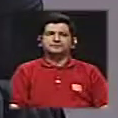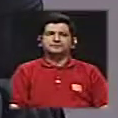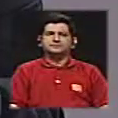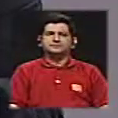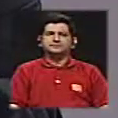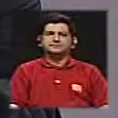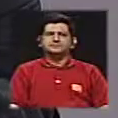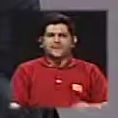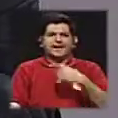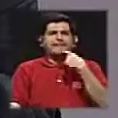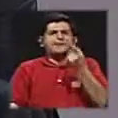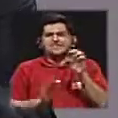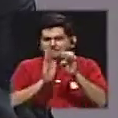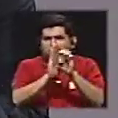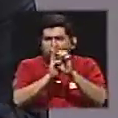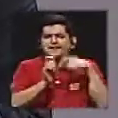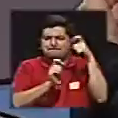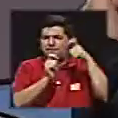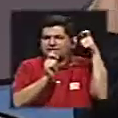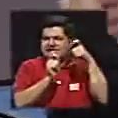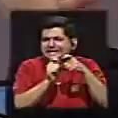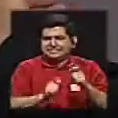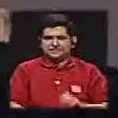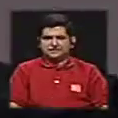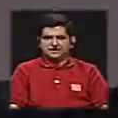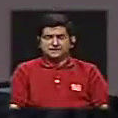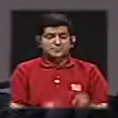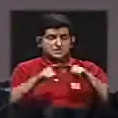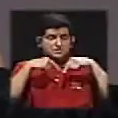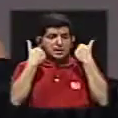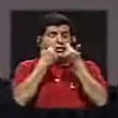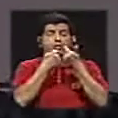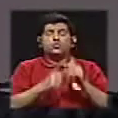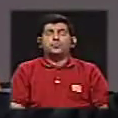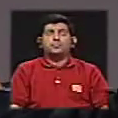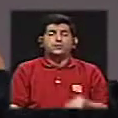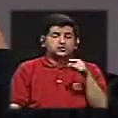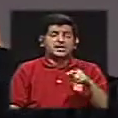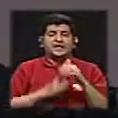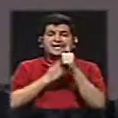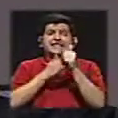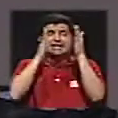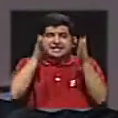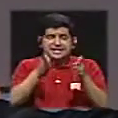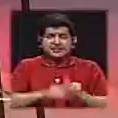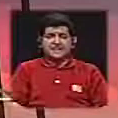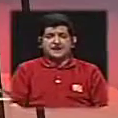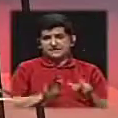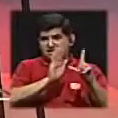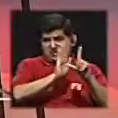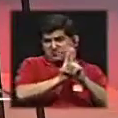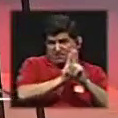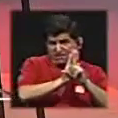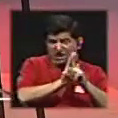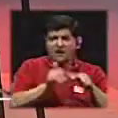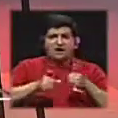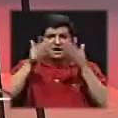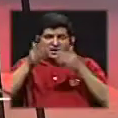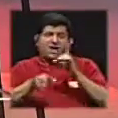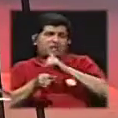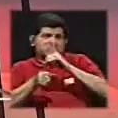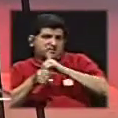Entonces, por lo menos, digamos, en concreto, ¿qué sectores de la cúpula? ¿Estamos hablando de esa cúpula legal? ¿Estamos hablando de los candidatos